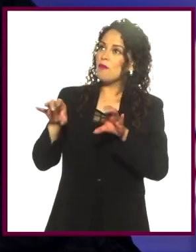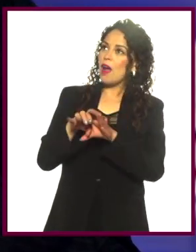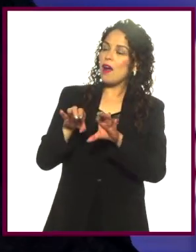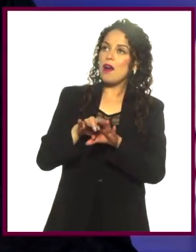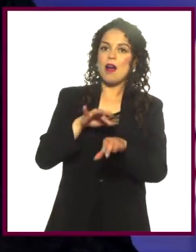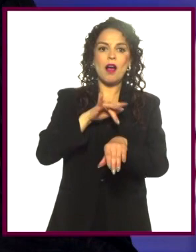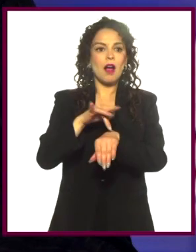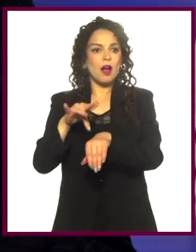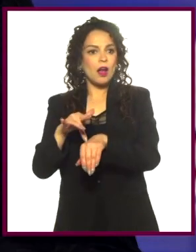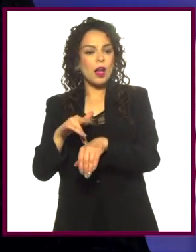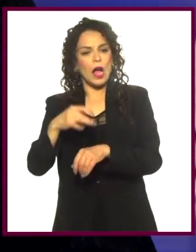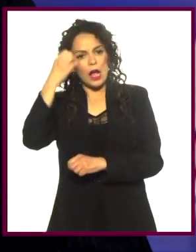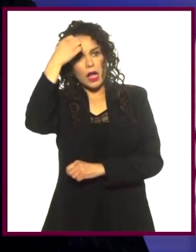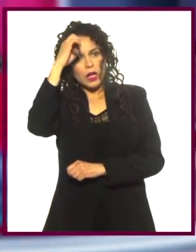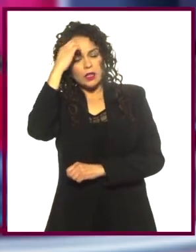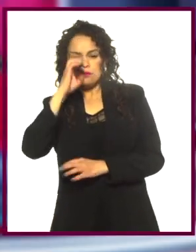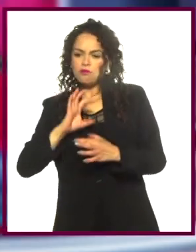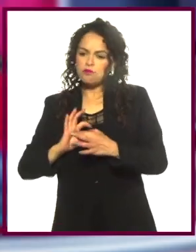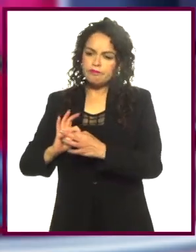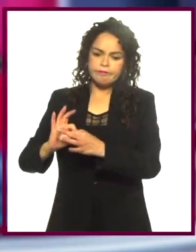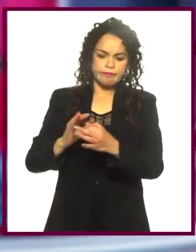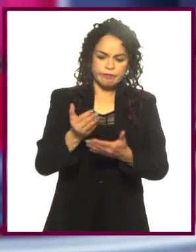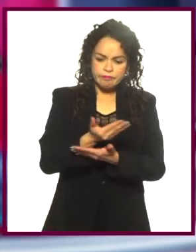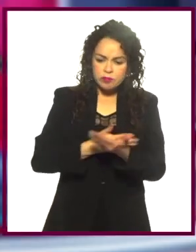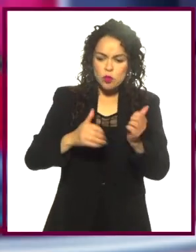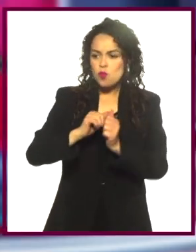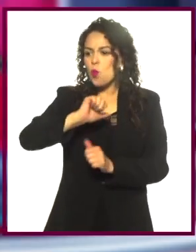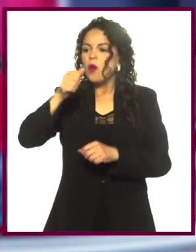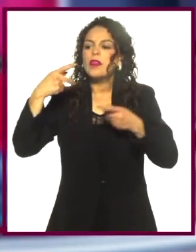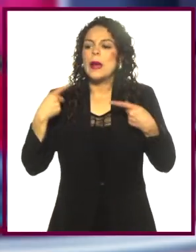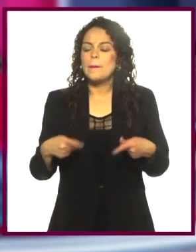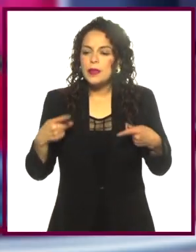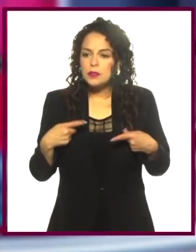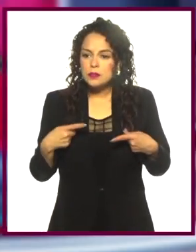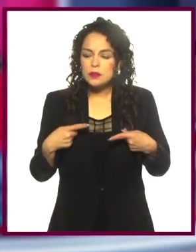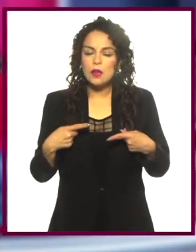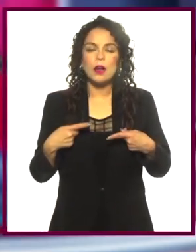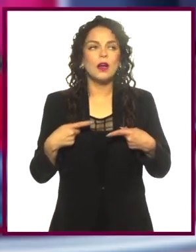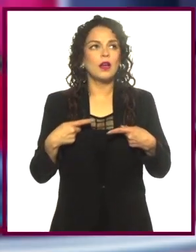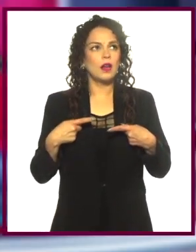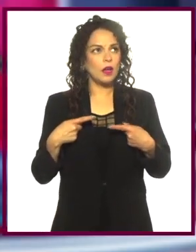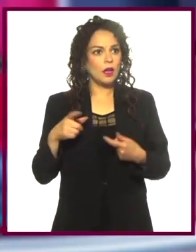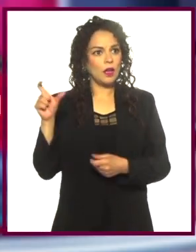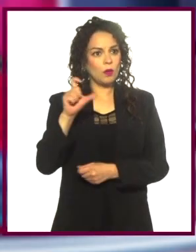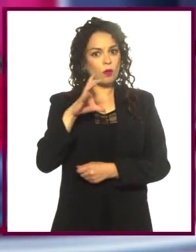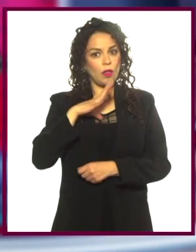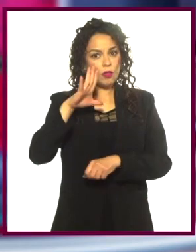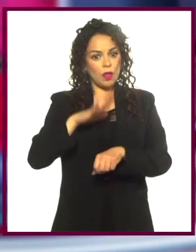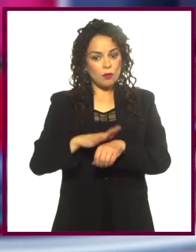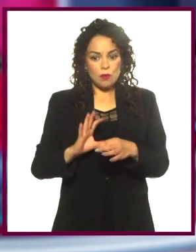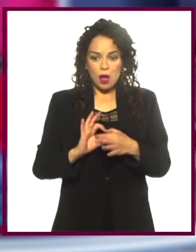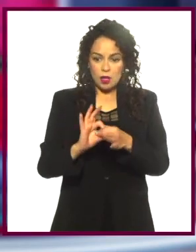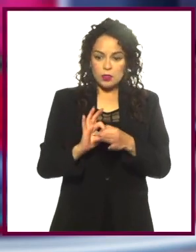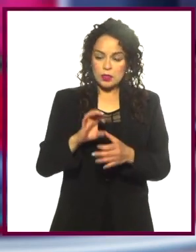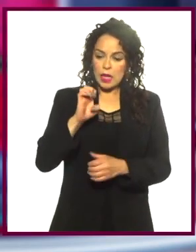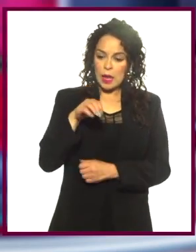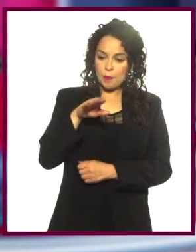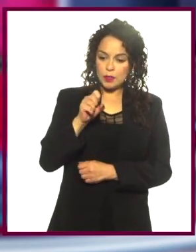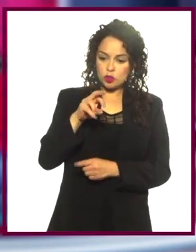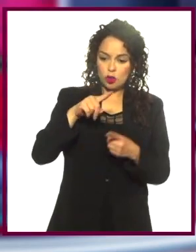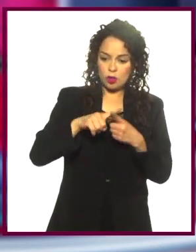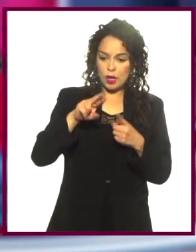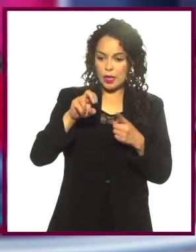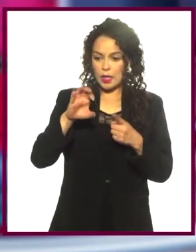en común con otras personas. Entonces, cuanto más relacionados estén el emisor y el receptor, ¿el mensaje